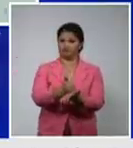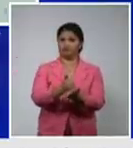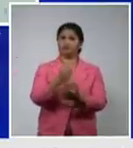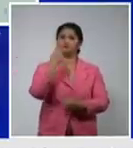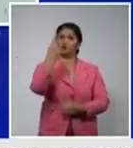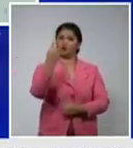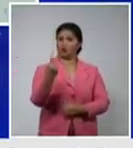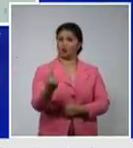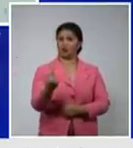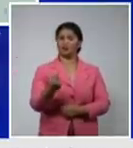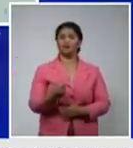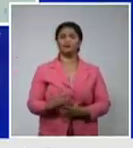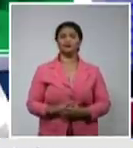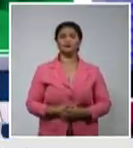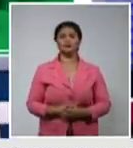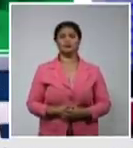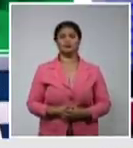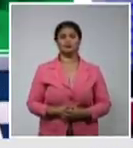Santiago.